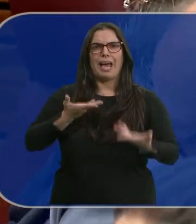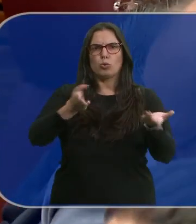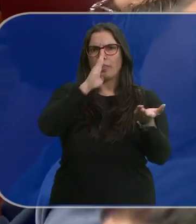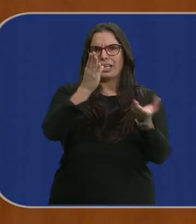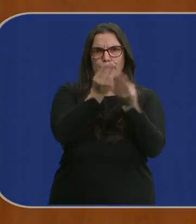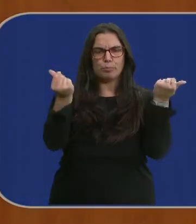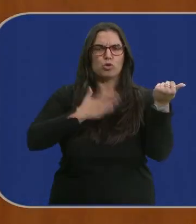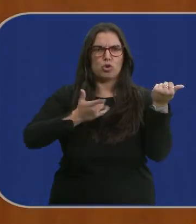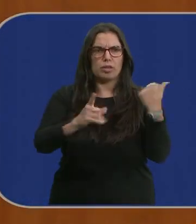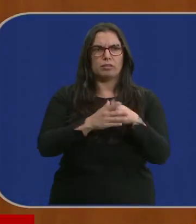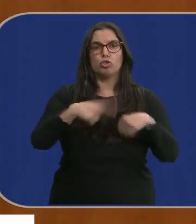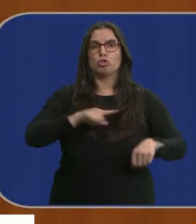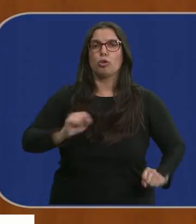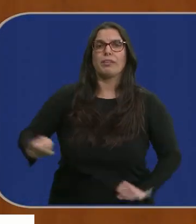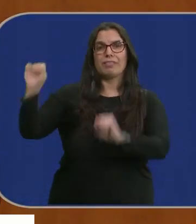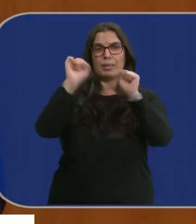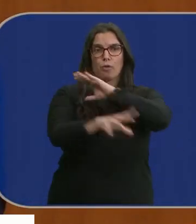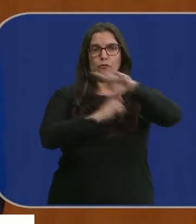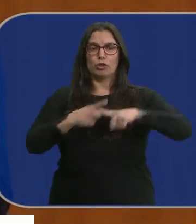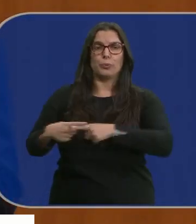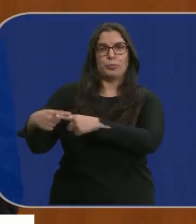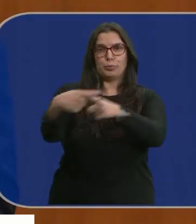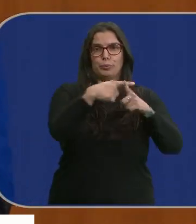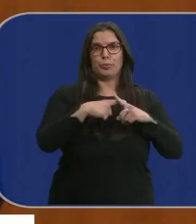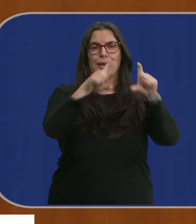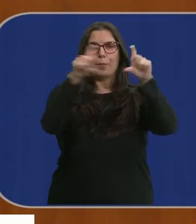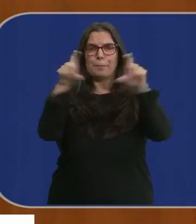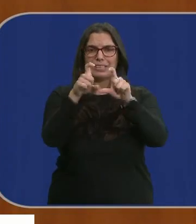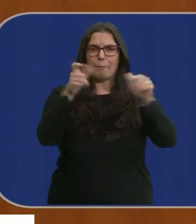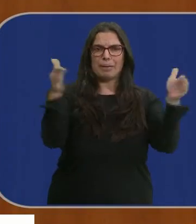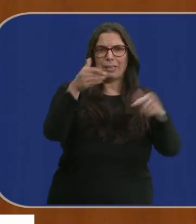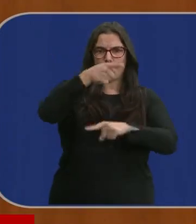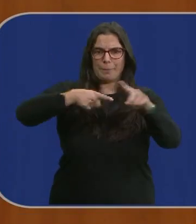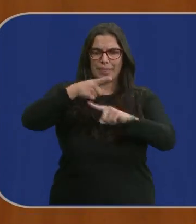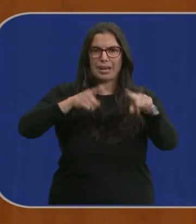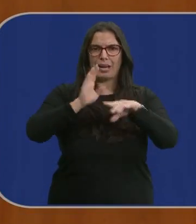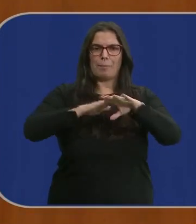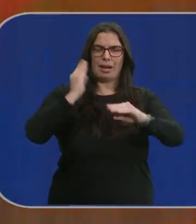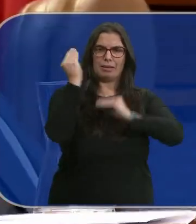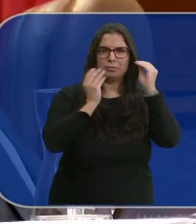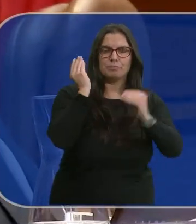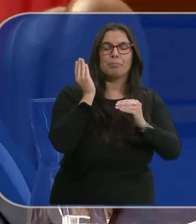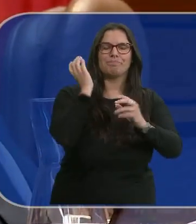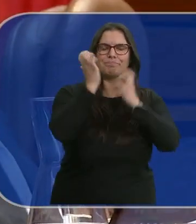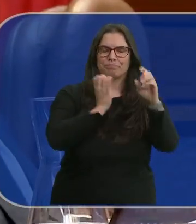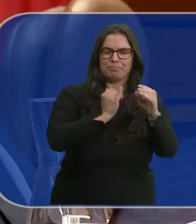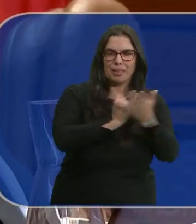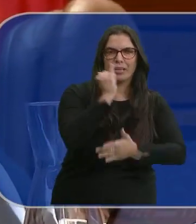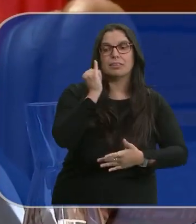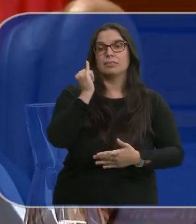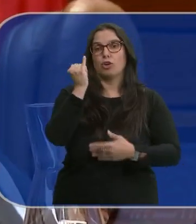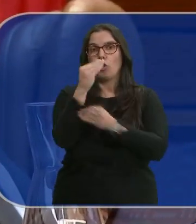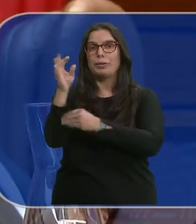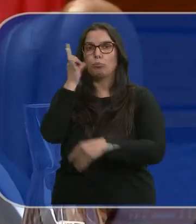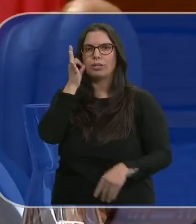directas. Defendemos que los fondos se redistribuyan a pequeñas y medianas explotaciones, a jóvenes y a mujeres. En lo que no ha habido